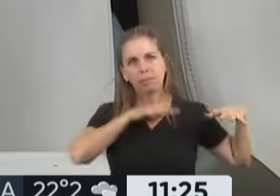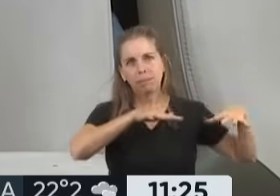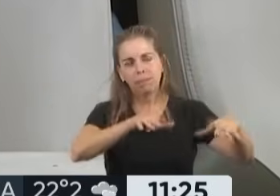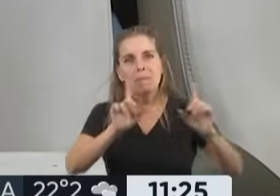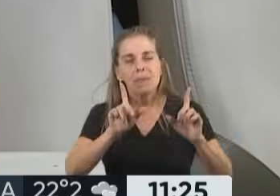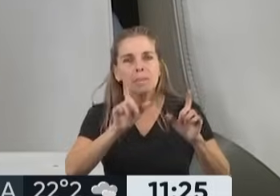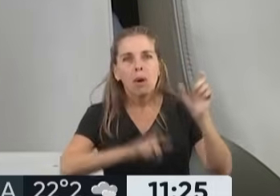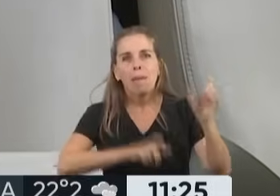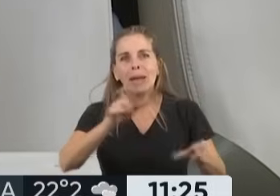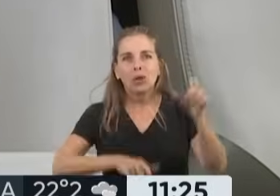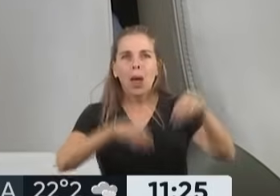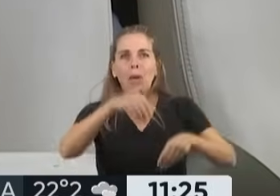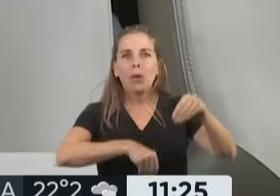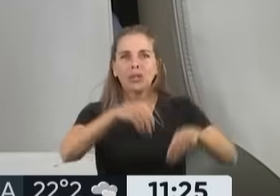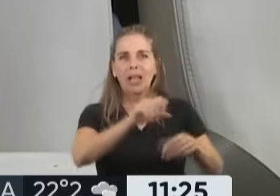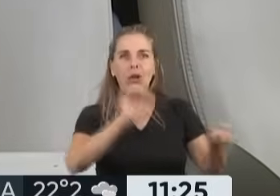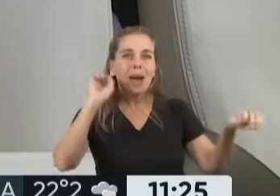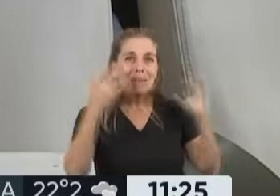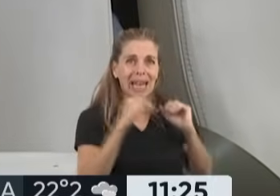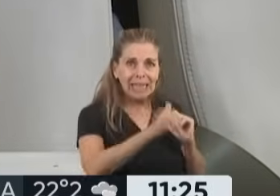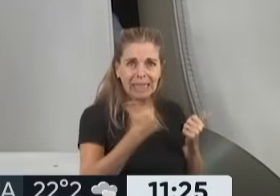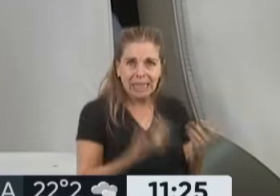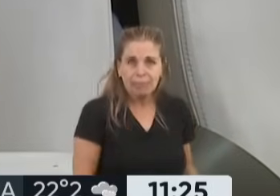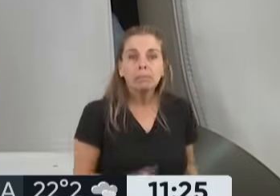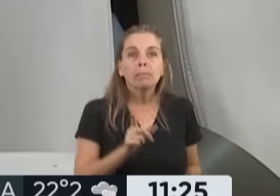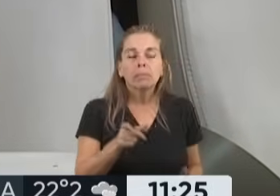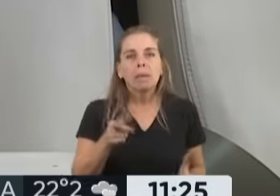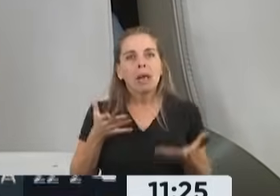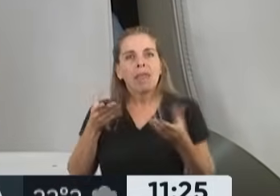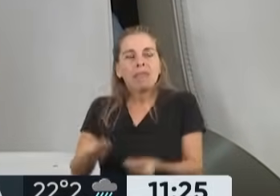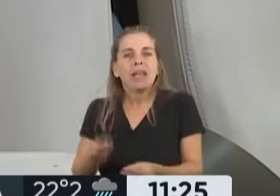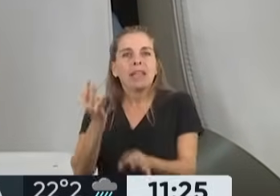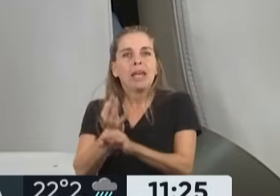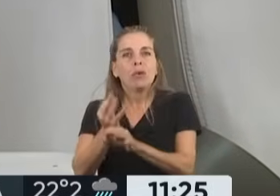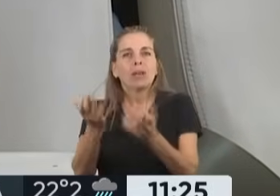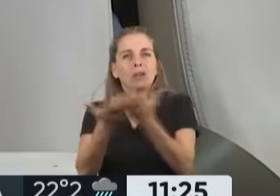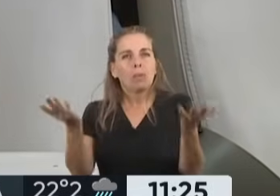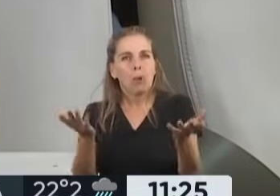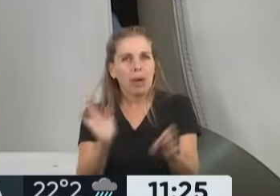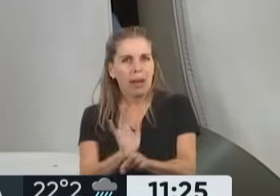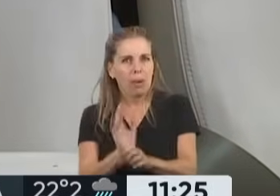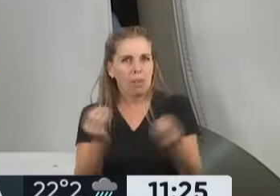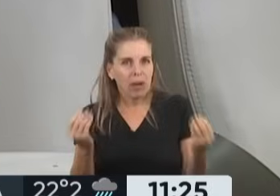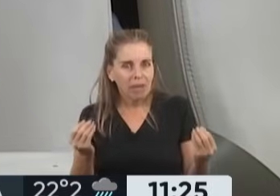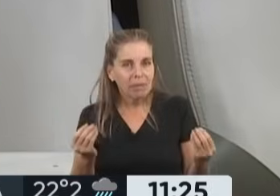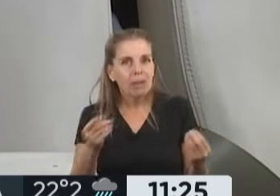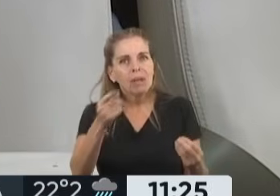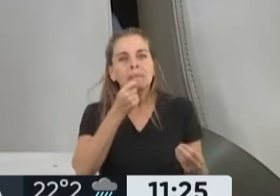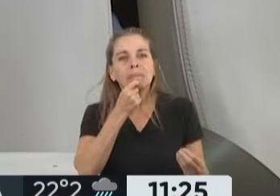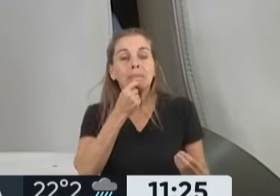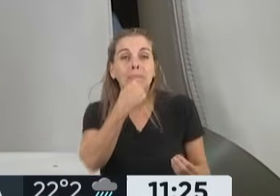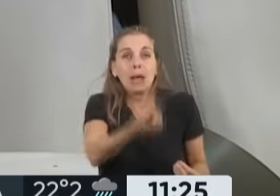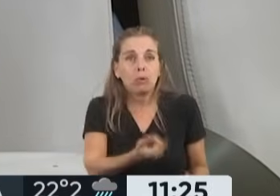votantes de la Libertad Avanza en defensa de la educación pública. Lo que te quiero preguntar puntualmente es si considera el gobierno